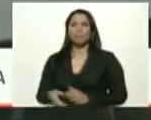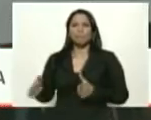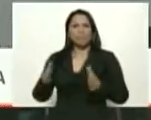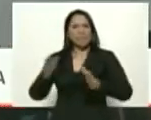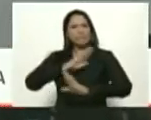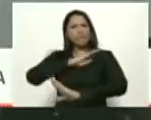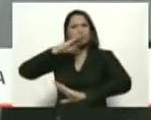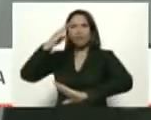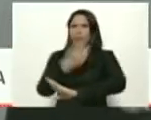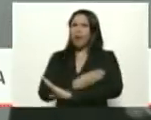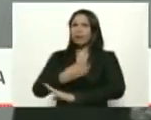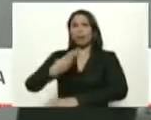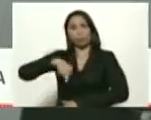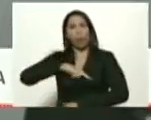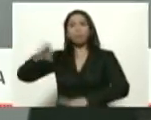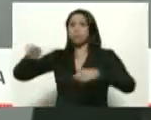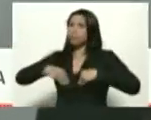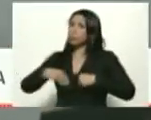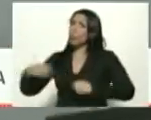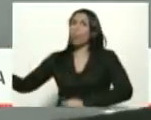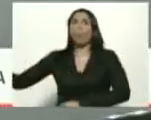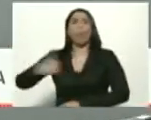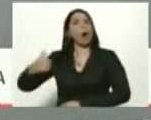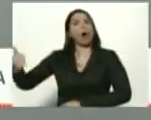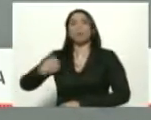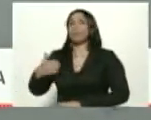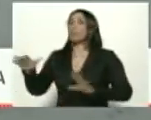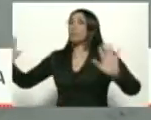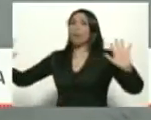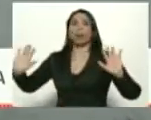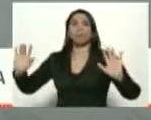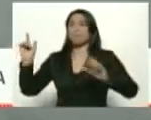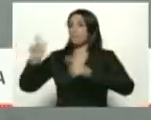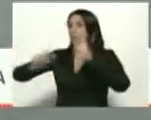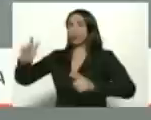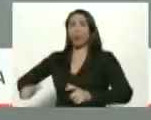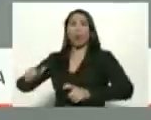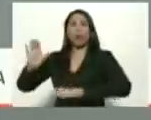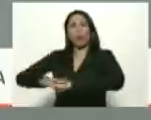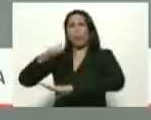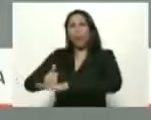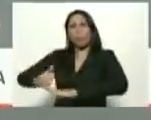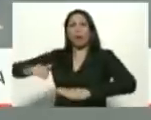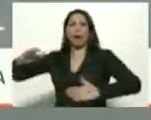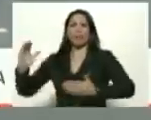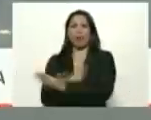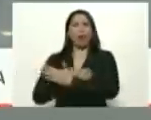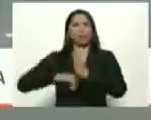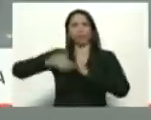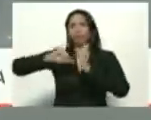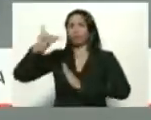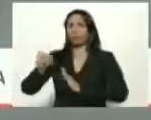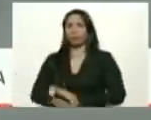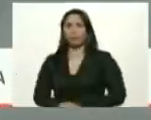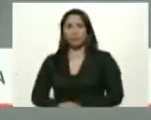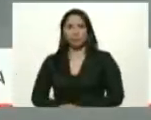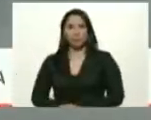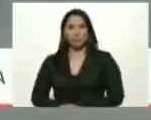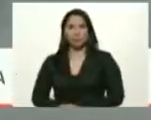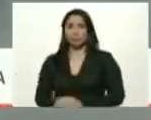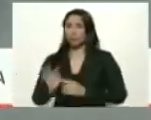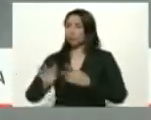radical, si la tenemos que tomar, con cualquiera de los involucrados en la especulación y el robo. Funcione,